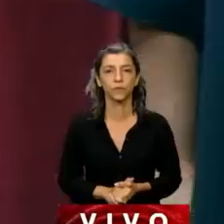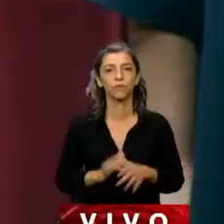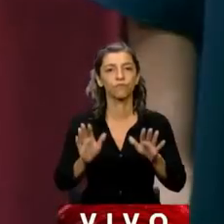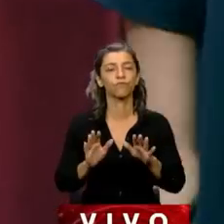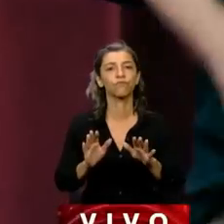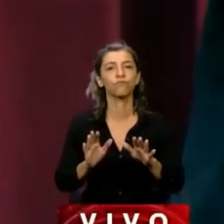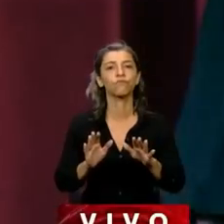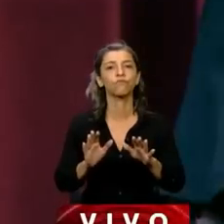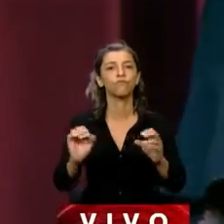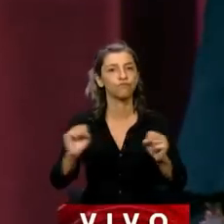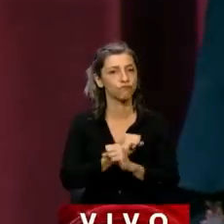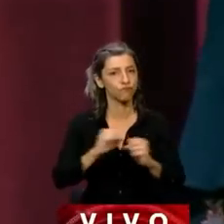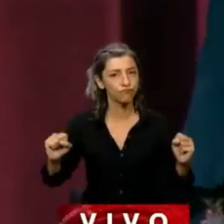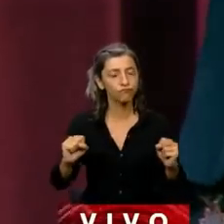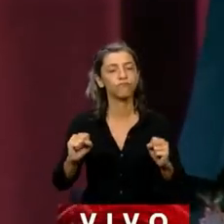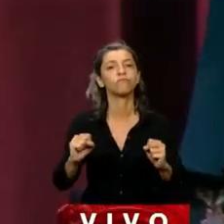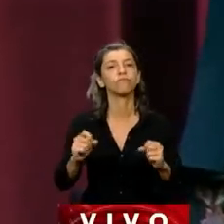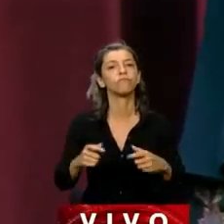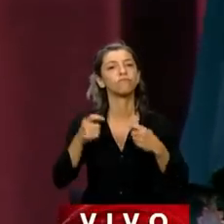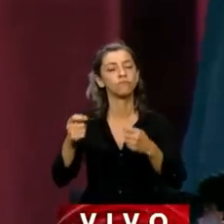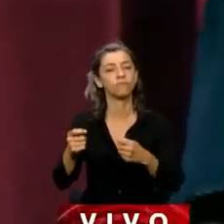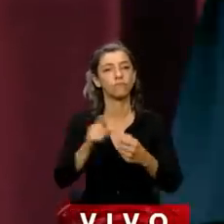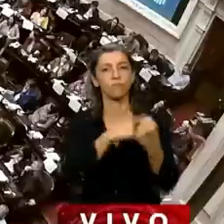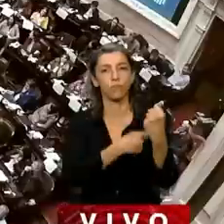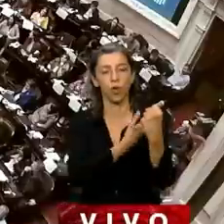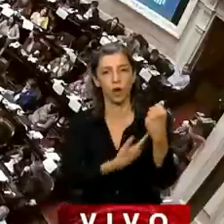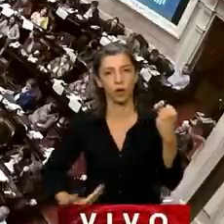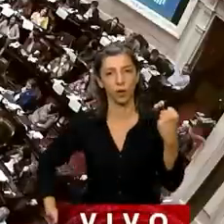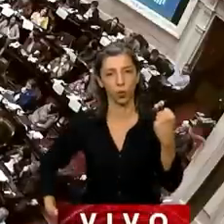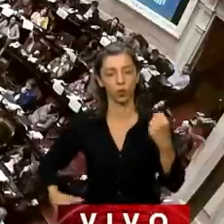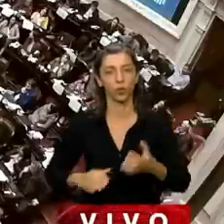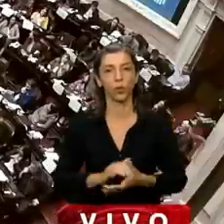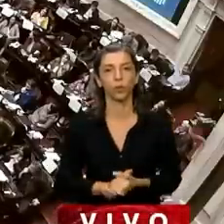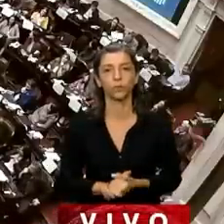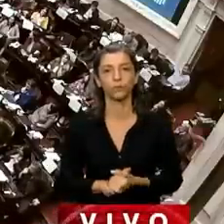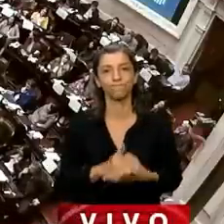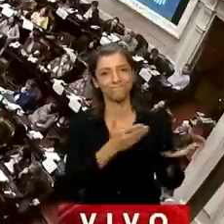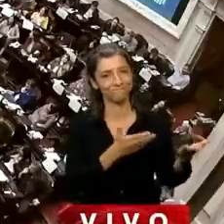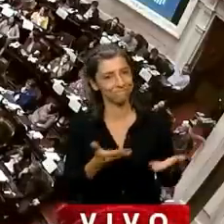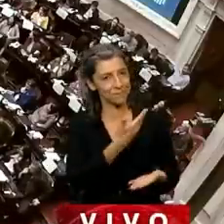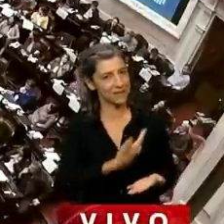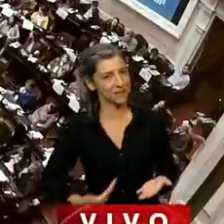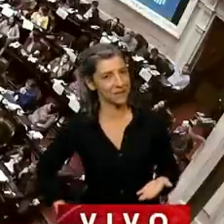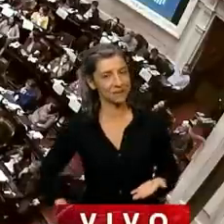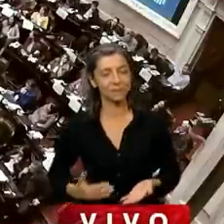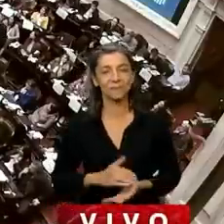Resulta afirmativa, se comunicará al Poder Ejecutivo. La dejo a la presidenta ahora.